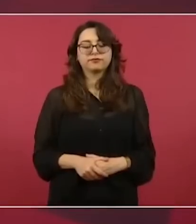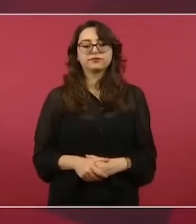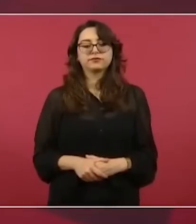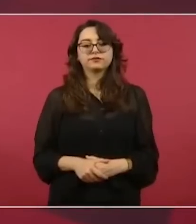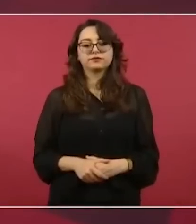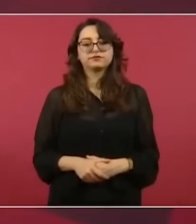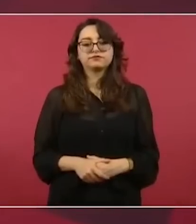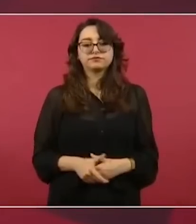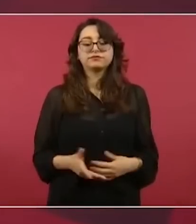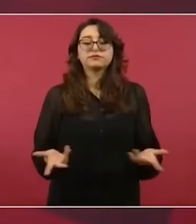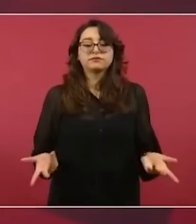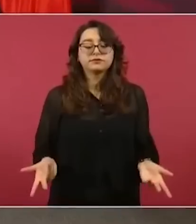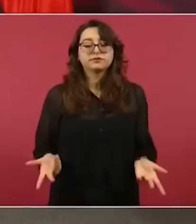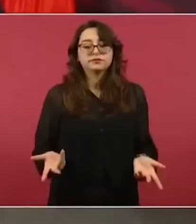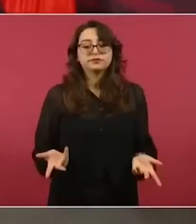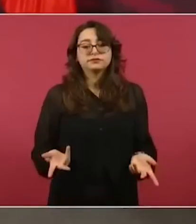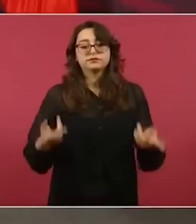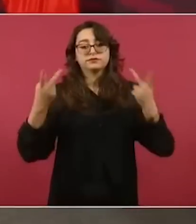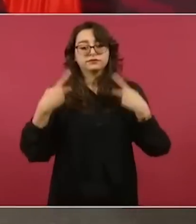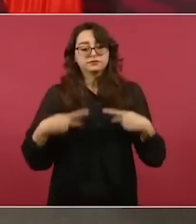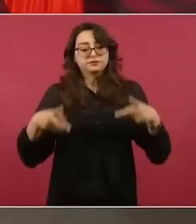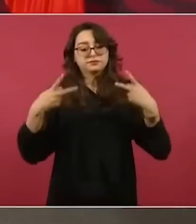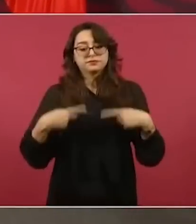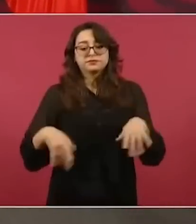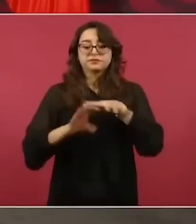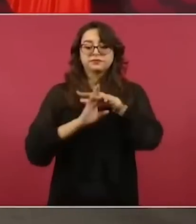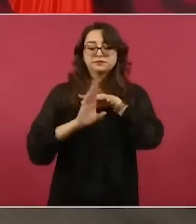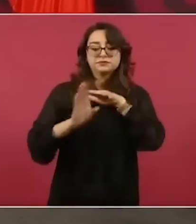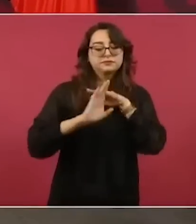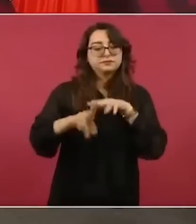nuestros paisanos en Estados Unidos,